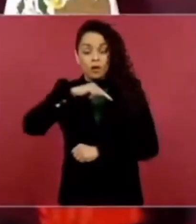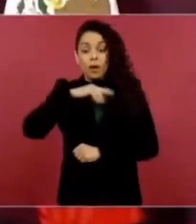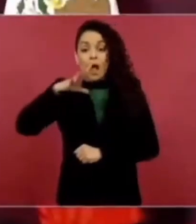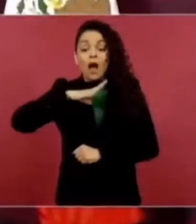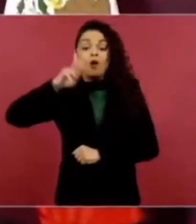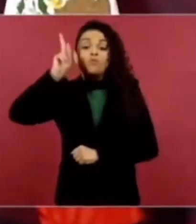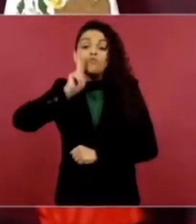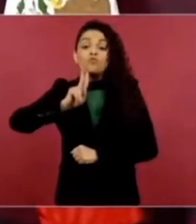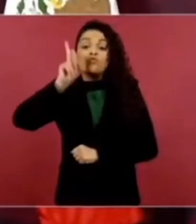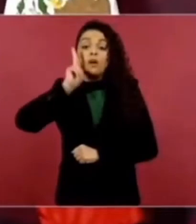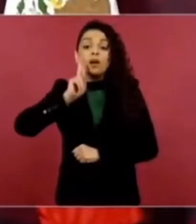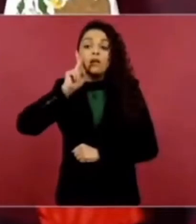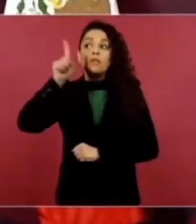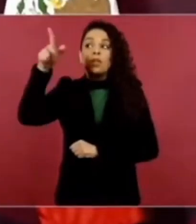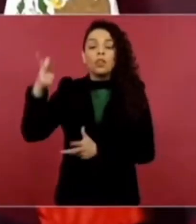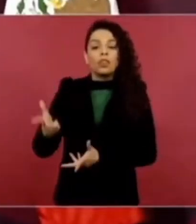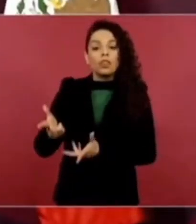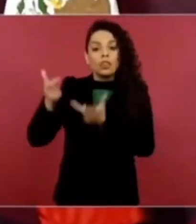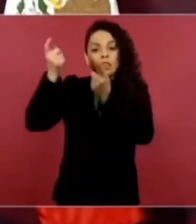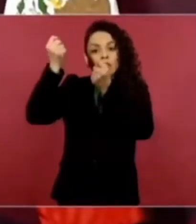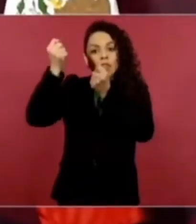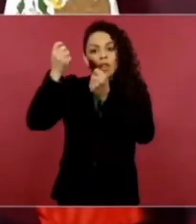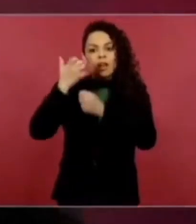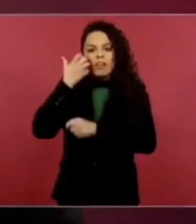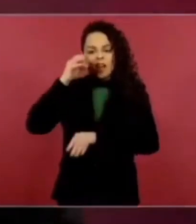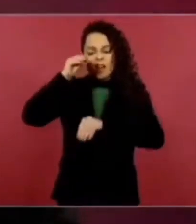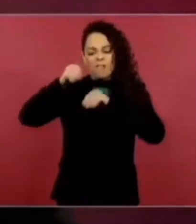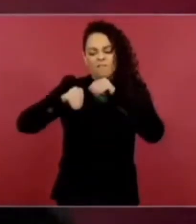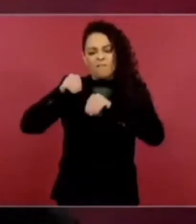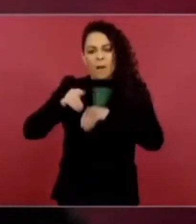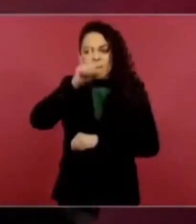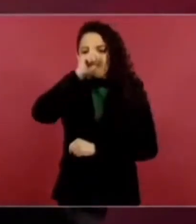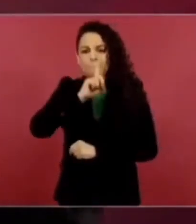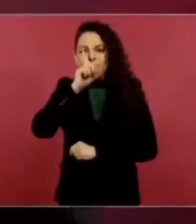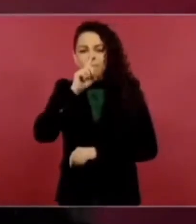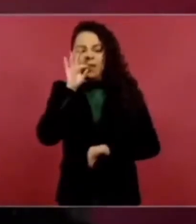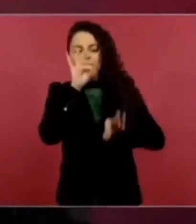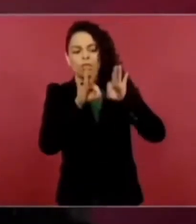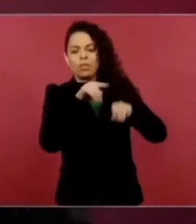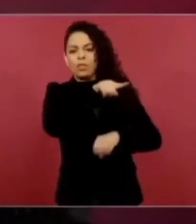al secretario de la Defensa del gobierno anterior.